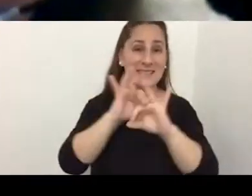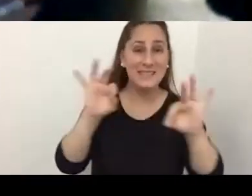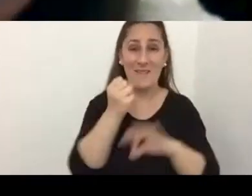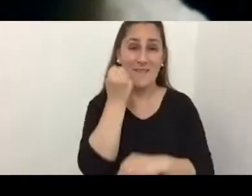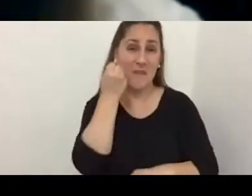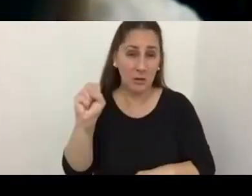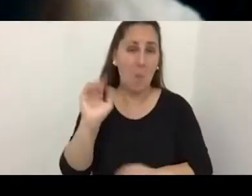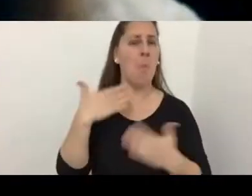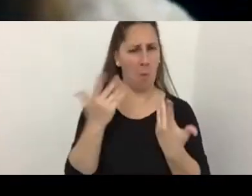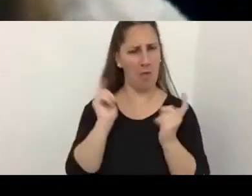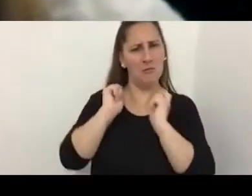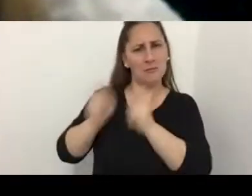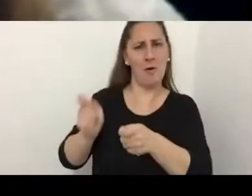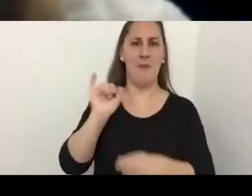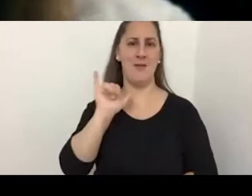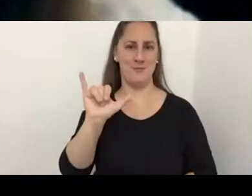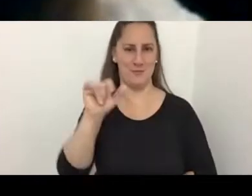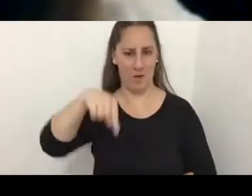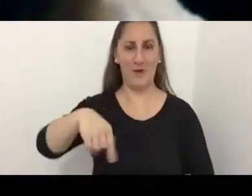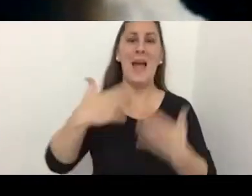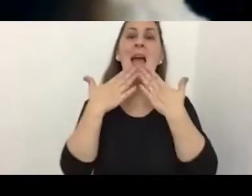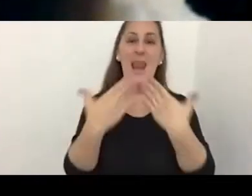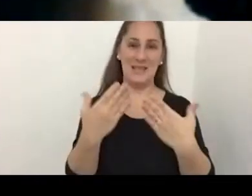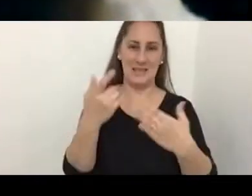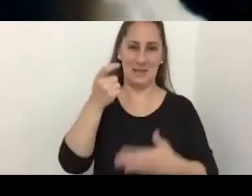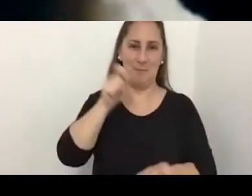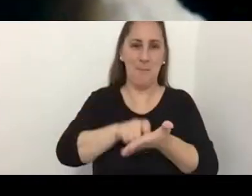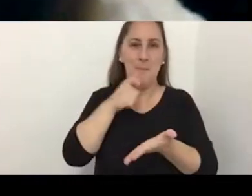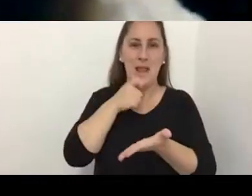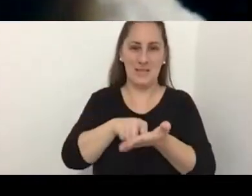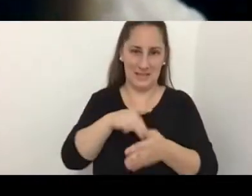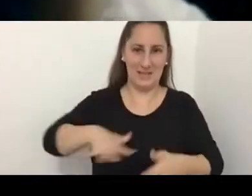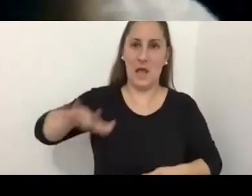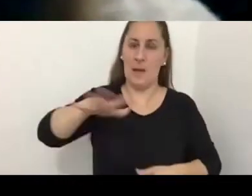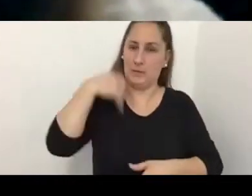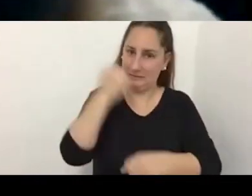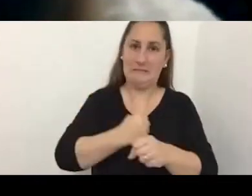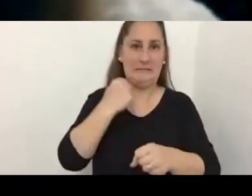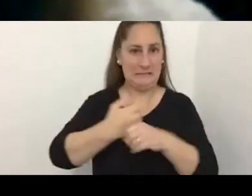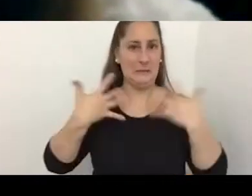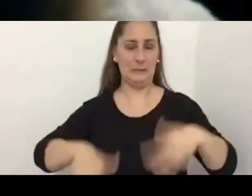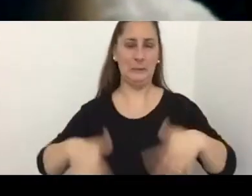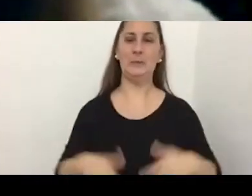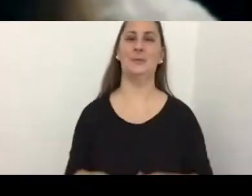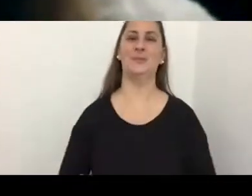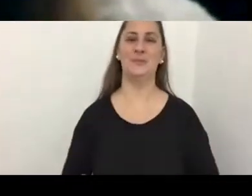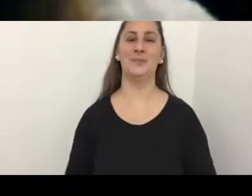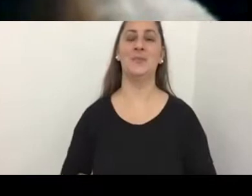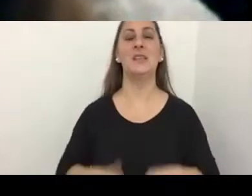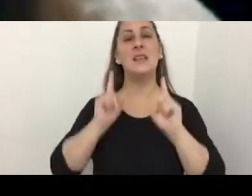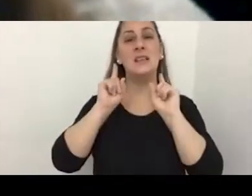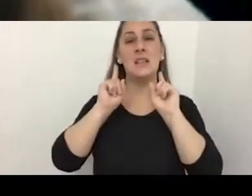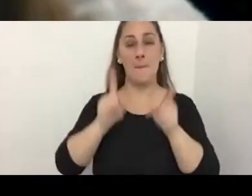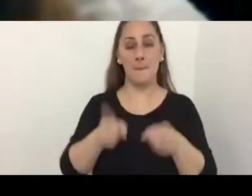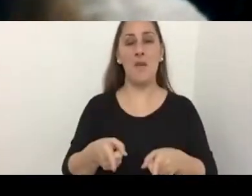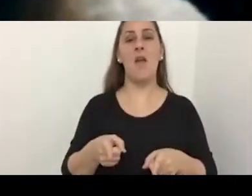YouTube. Muchas gracias a prensa, que ha estado con mucho trabajo. Y bueno, y además me